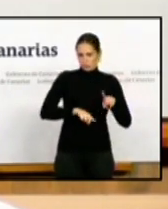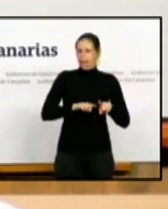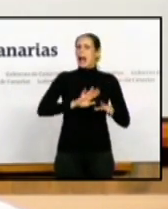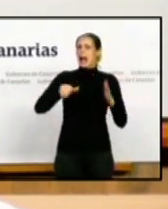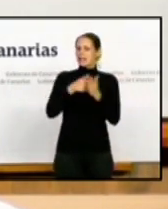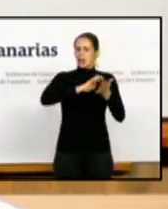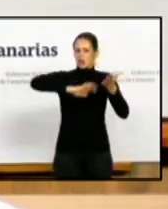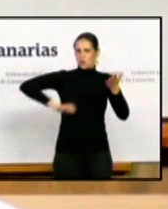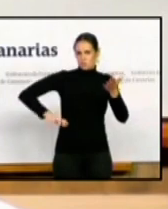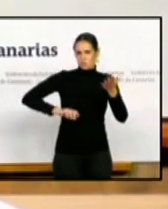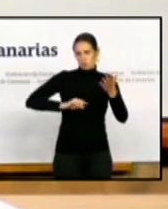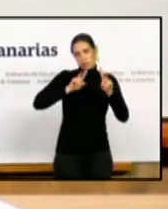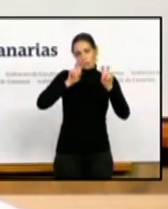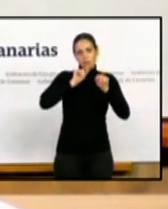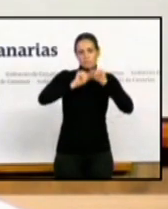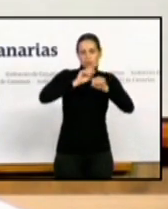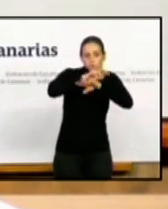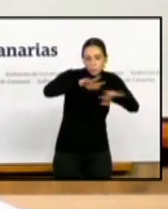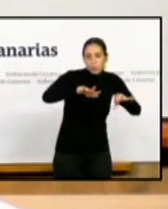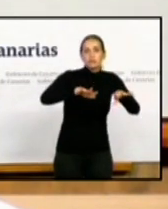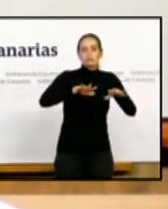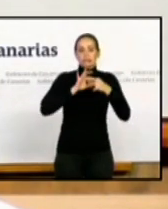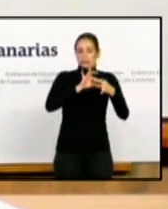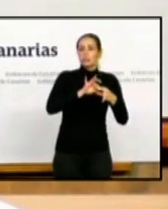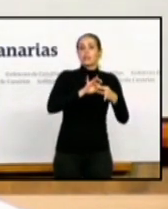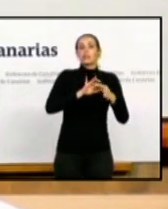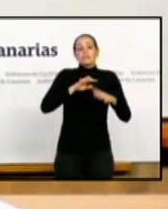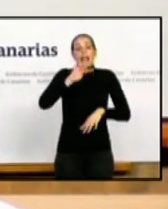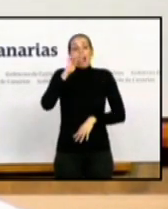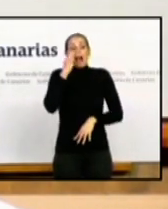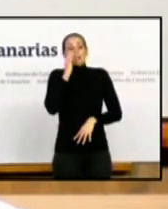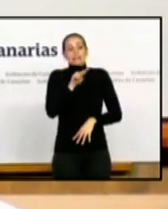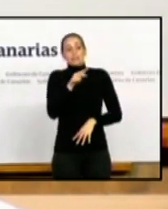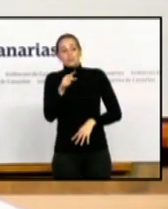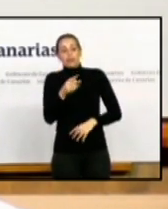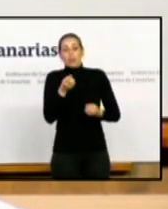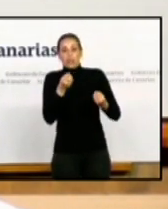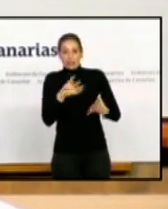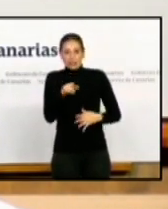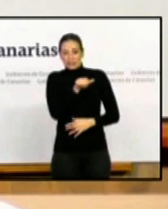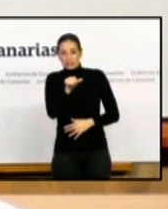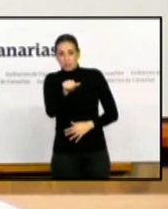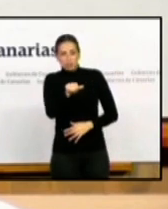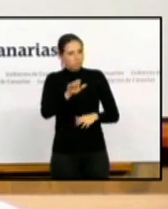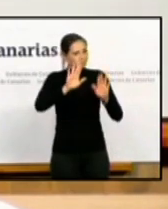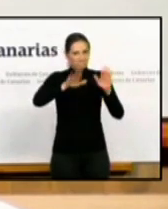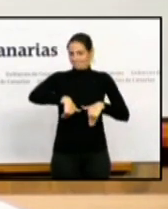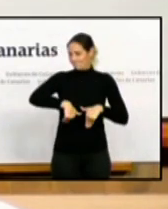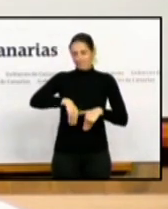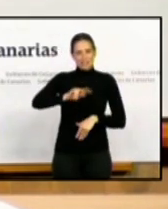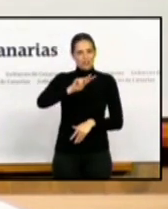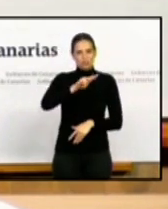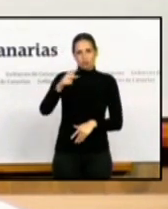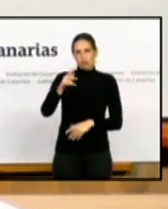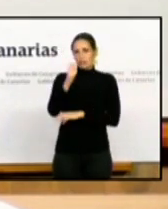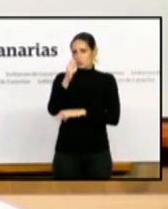informes epidemiológicos, con la voluntad de que dieran resultados en esas semanas, pero la prueba y el resultado último es que no han